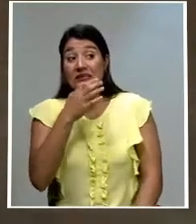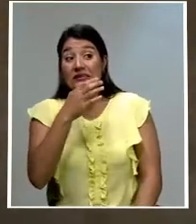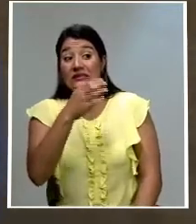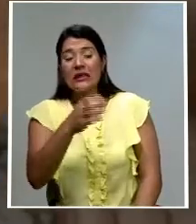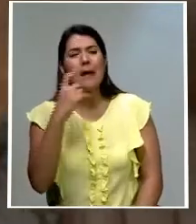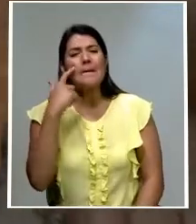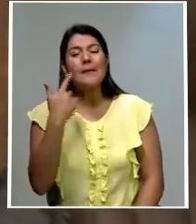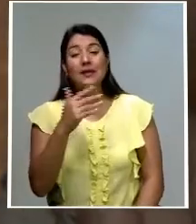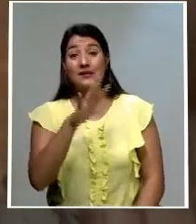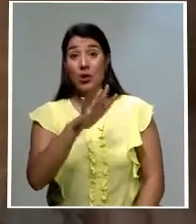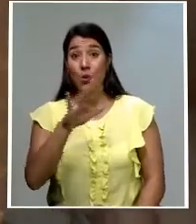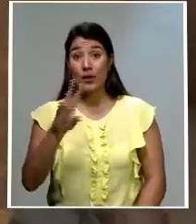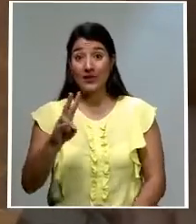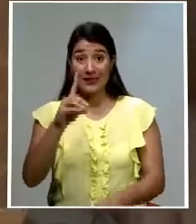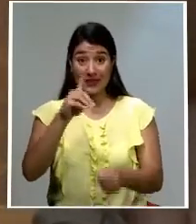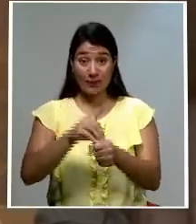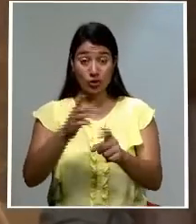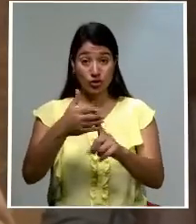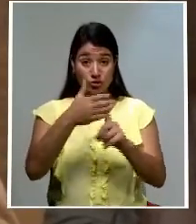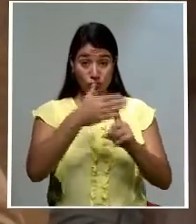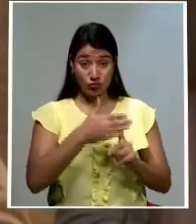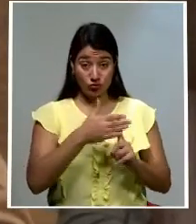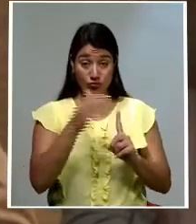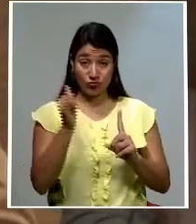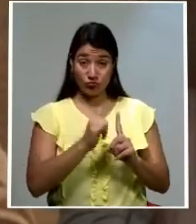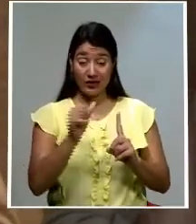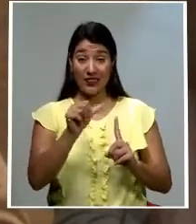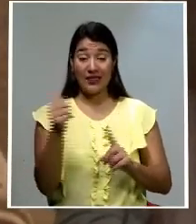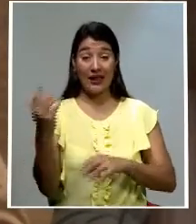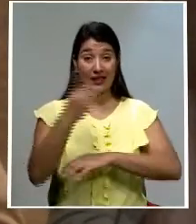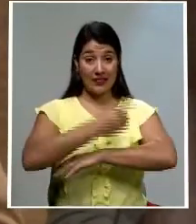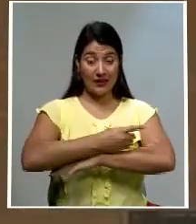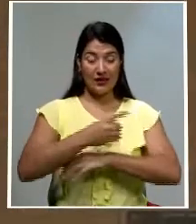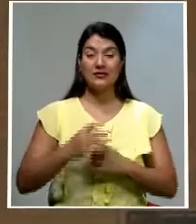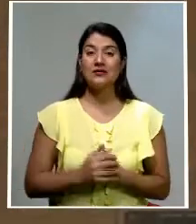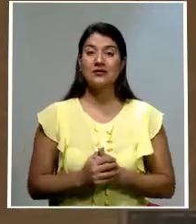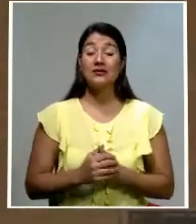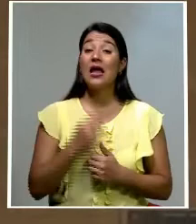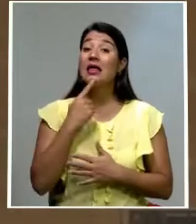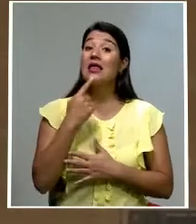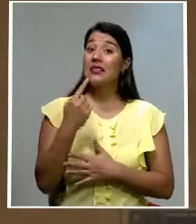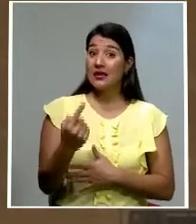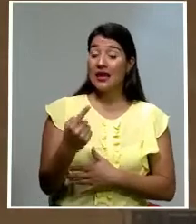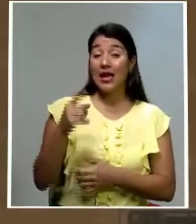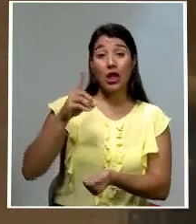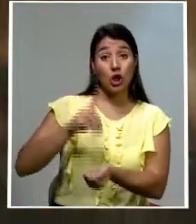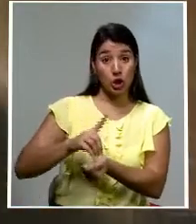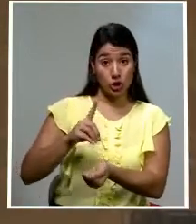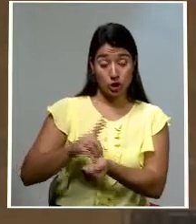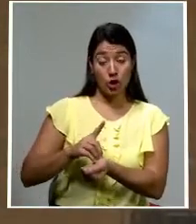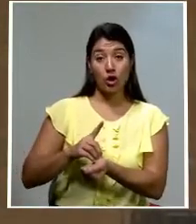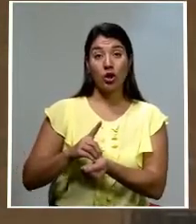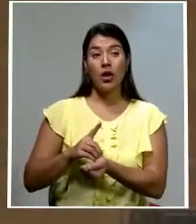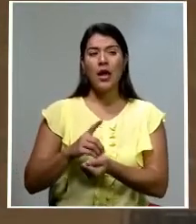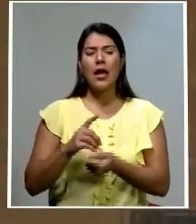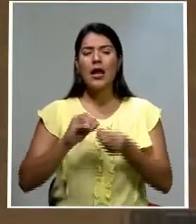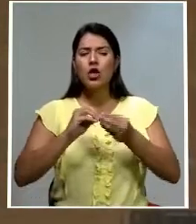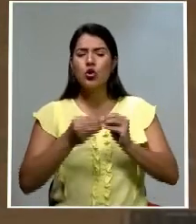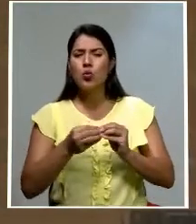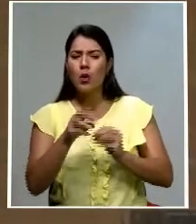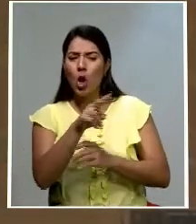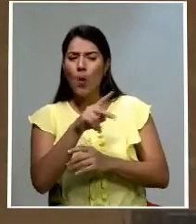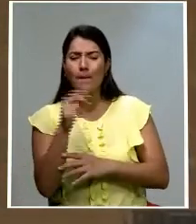57 legisladores por al menos 10 días. Y es que según comentó Rodríguez a Costa Rica Noticias, los casos sospechosos